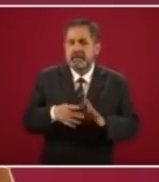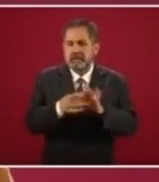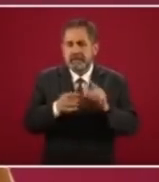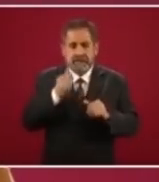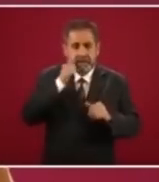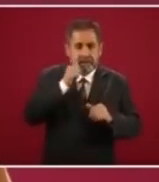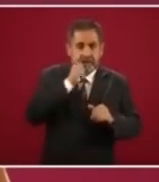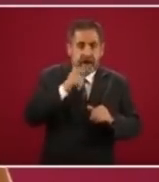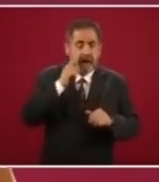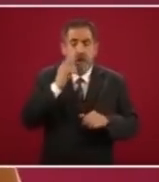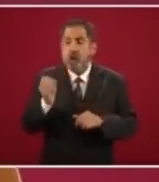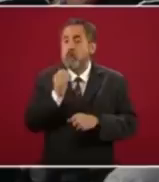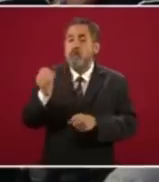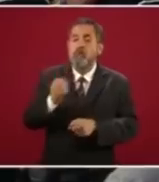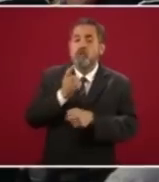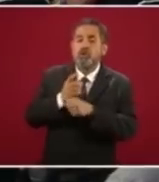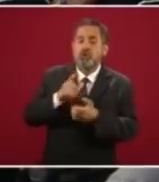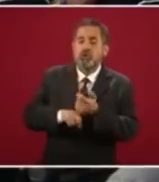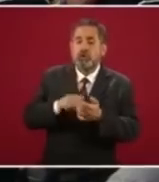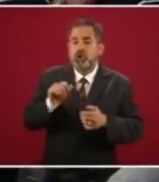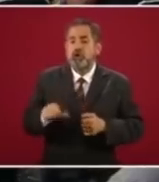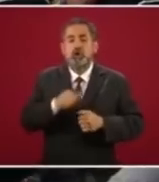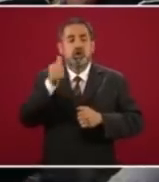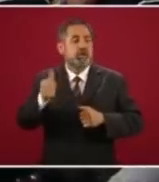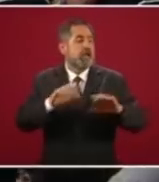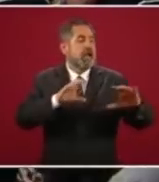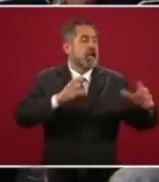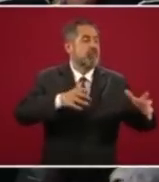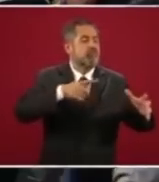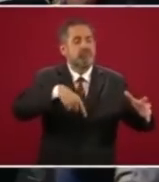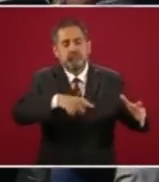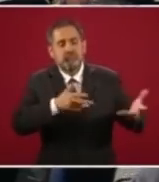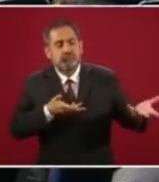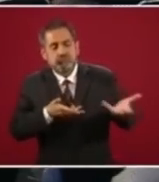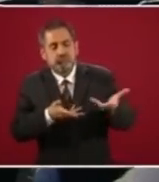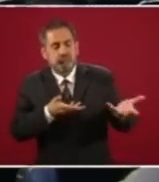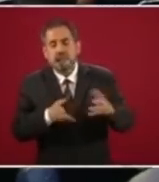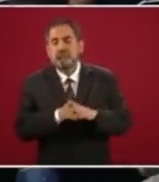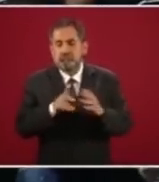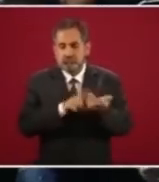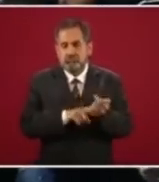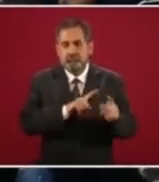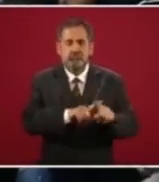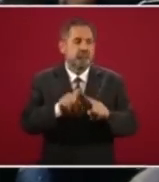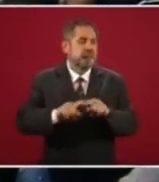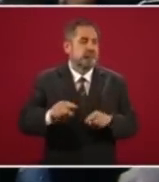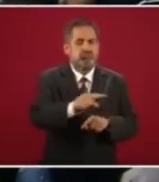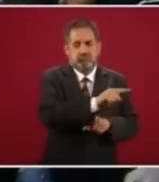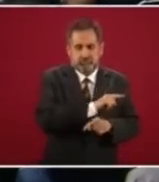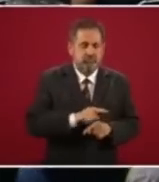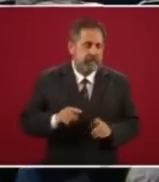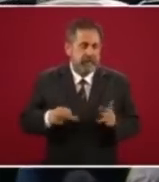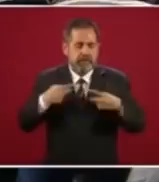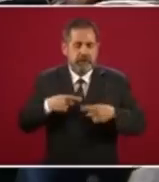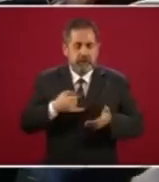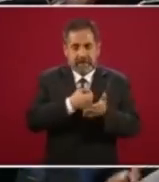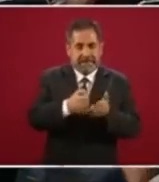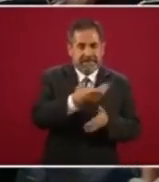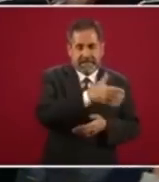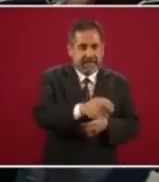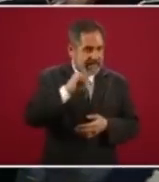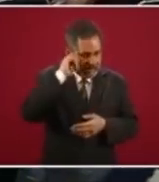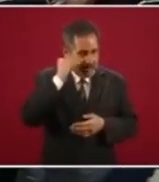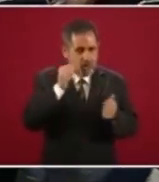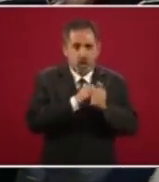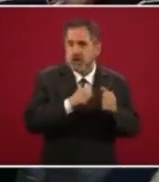siempre abrir la posibilidad a esta organización colectiva de diferentes sectores, como es el caso de los jornaleros, a través